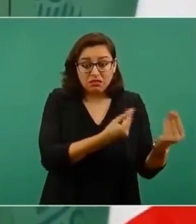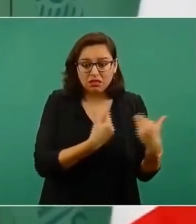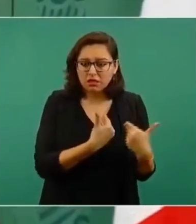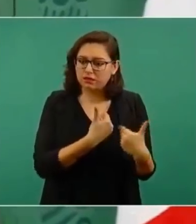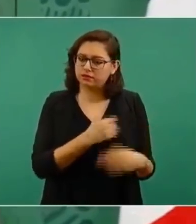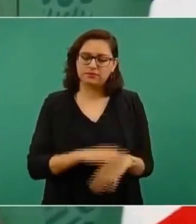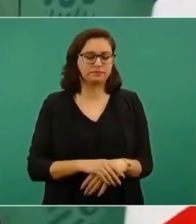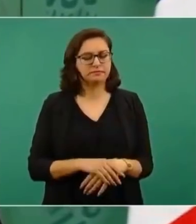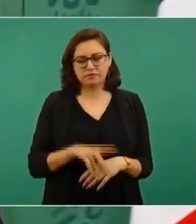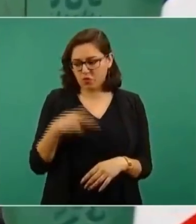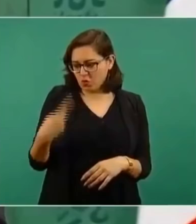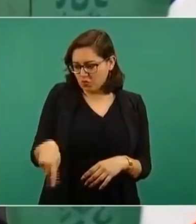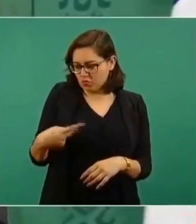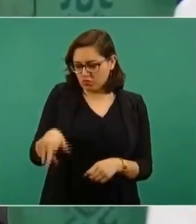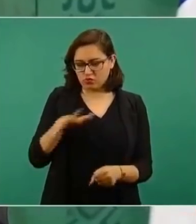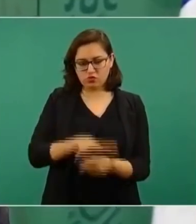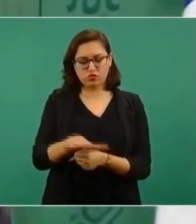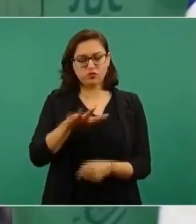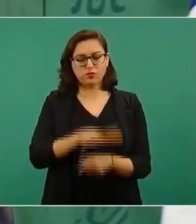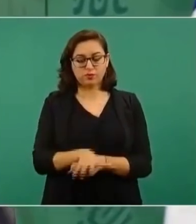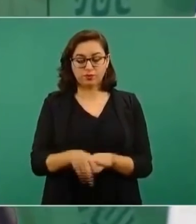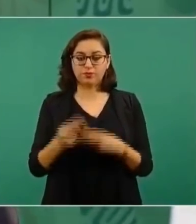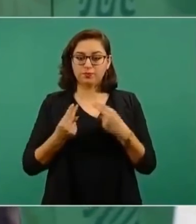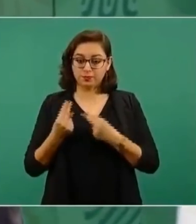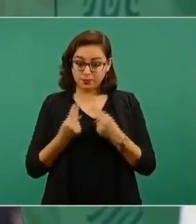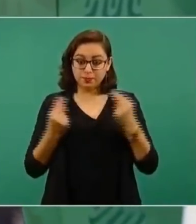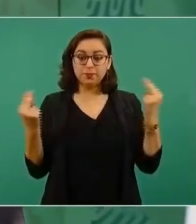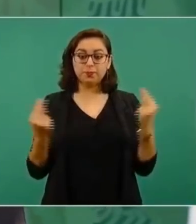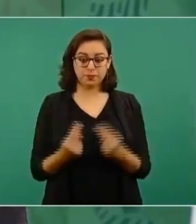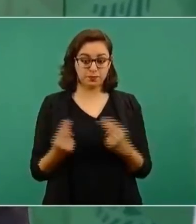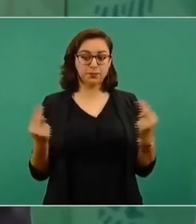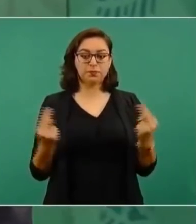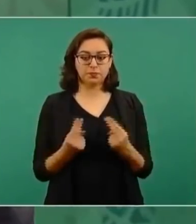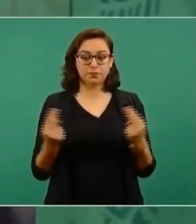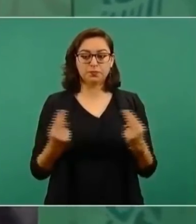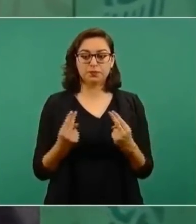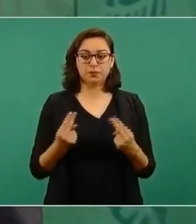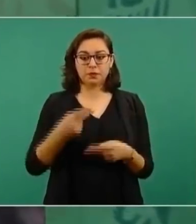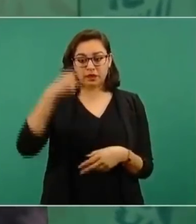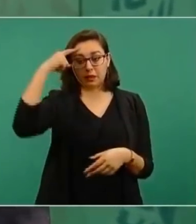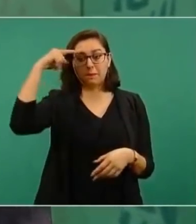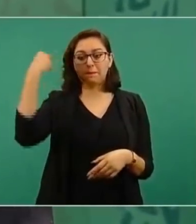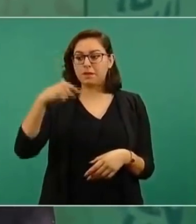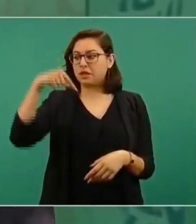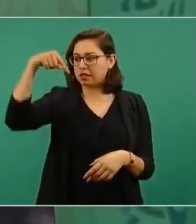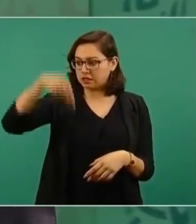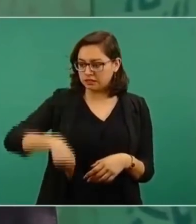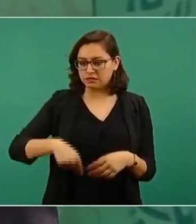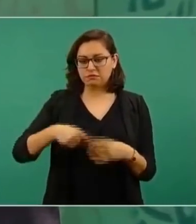Son actividades estratégicas para que México siga siendo un